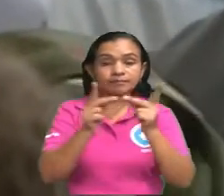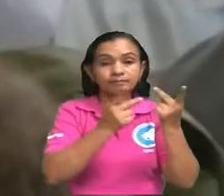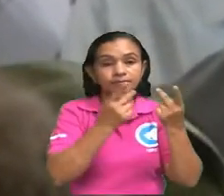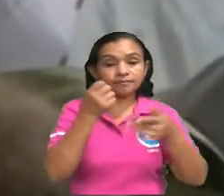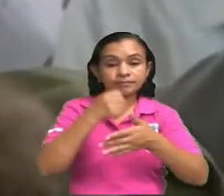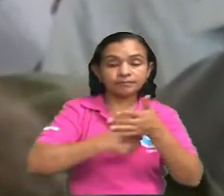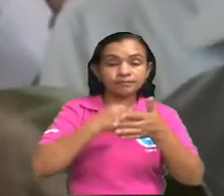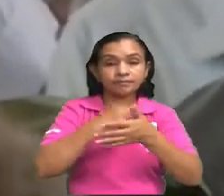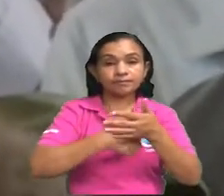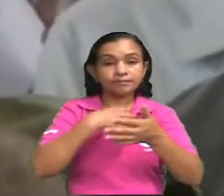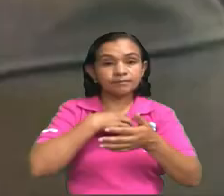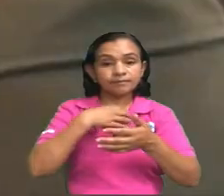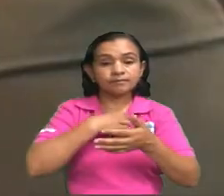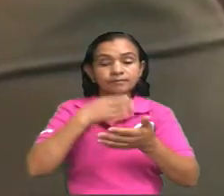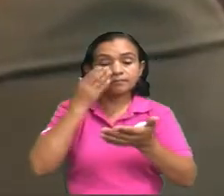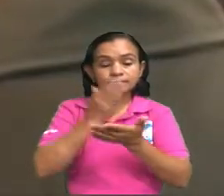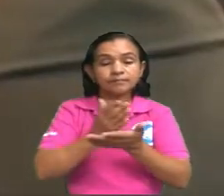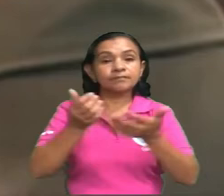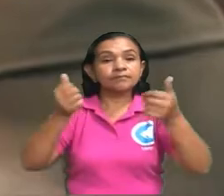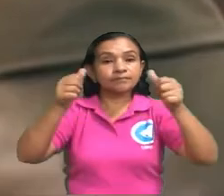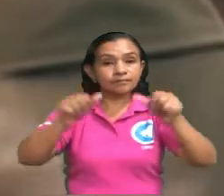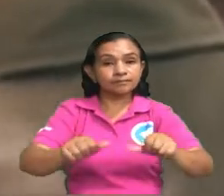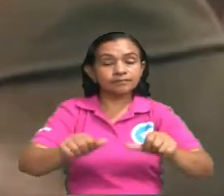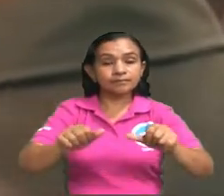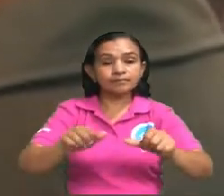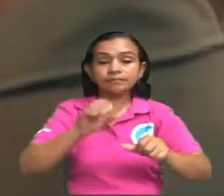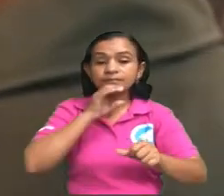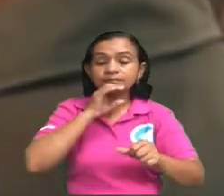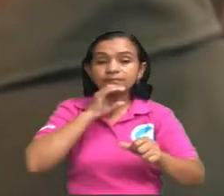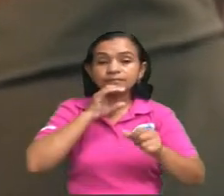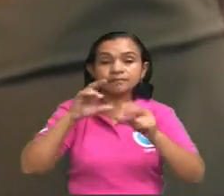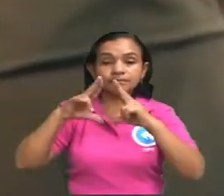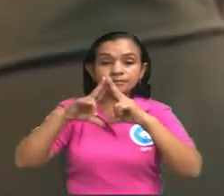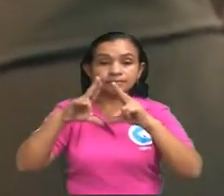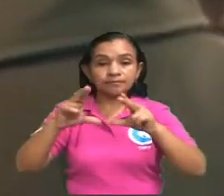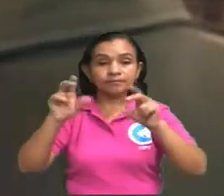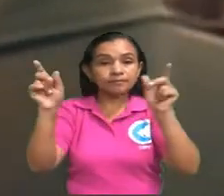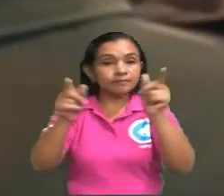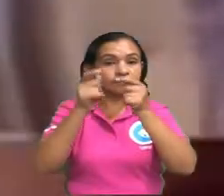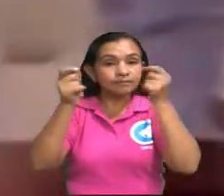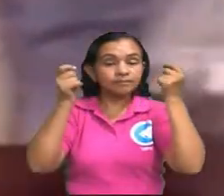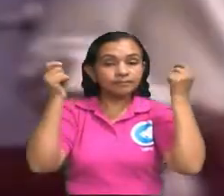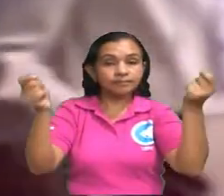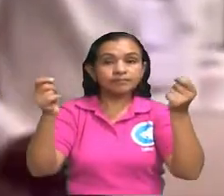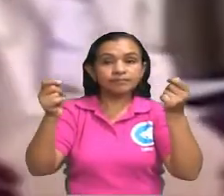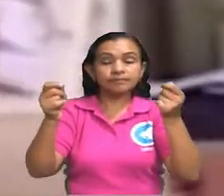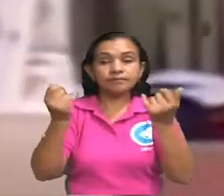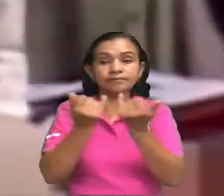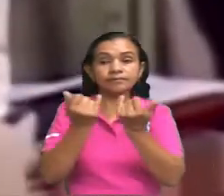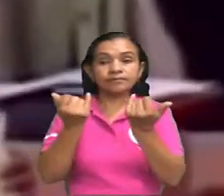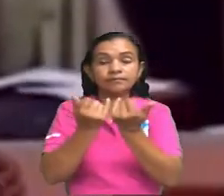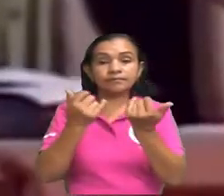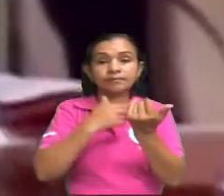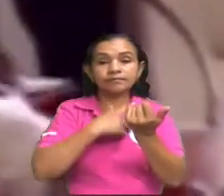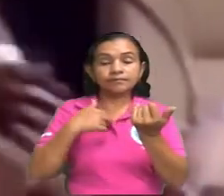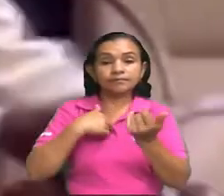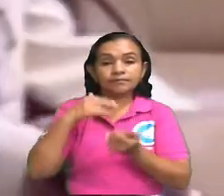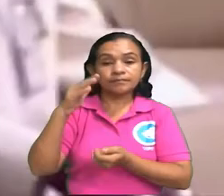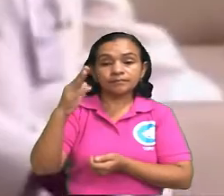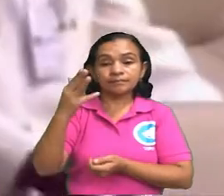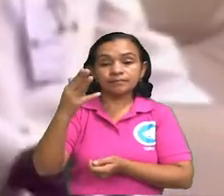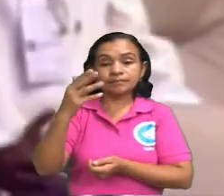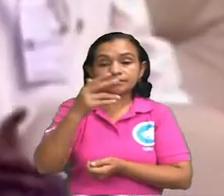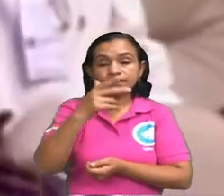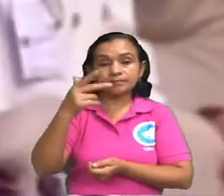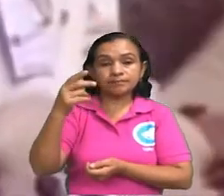su soberanía y autodeterminación. Cuba y Nicaragua celebran el aniversario de natalicio número 93 del